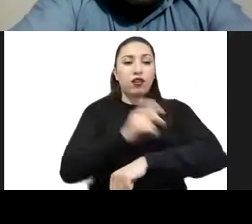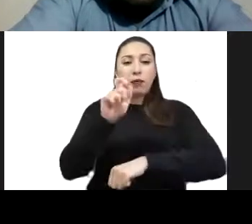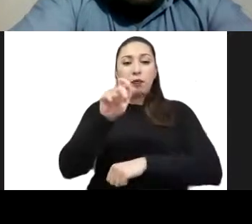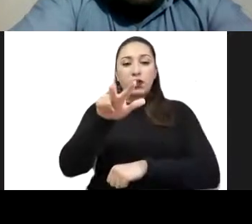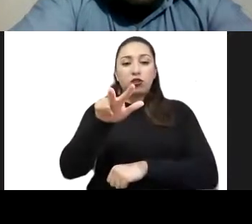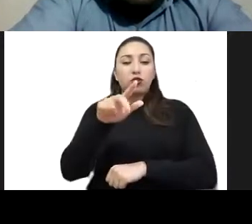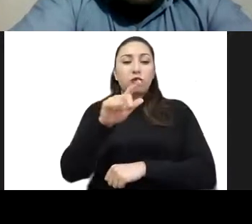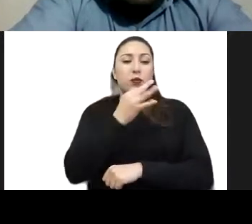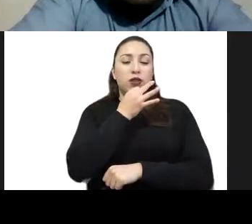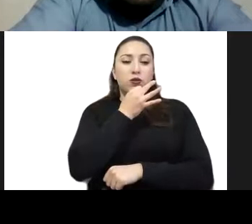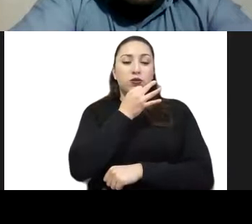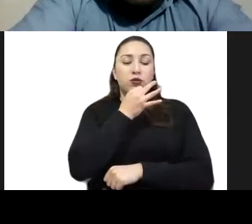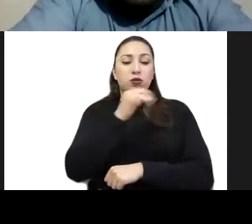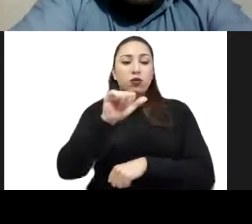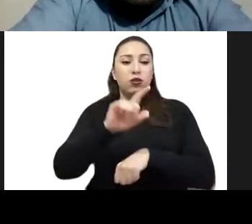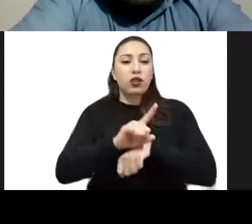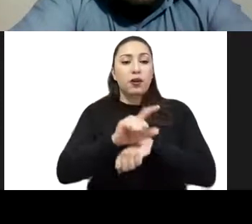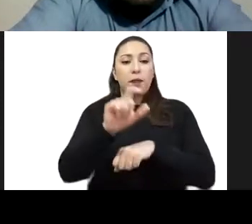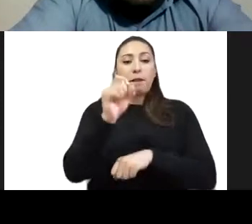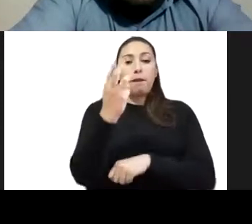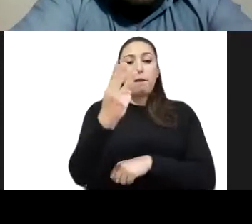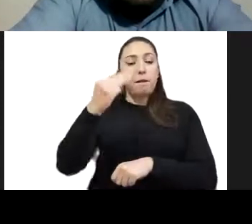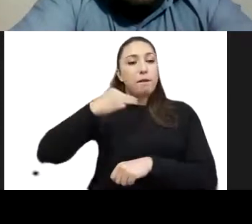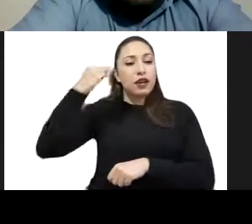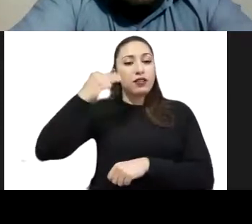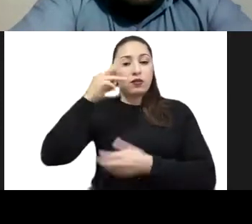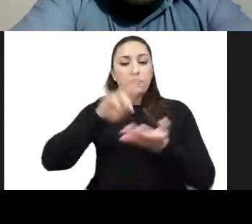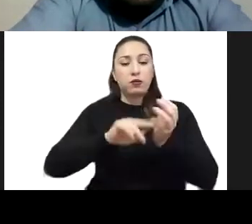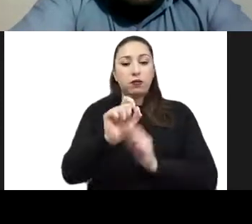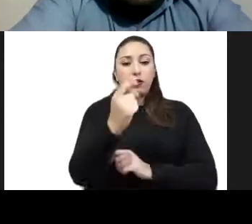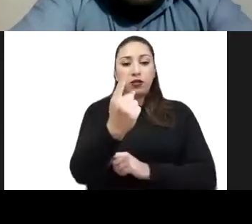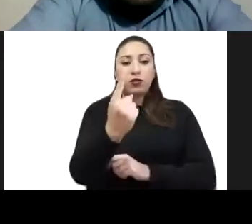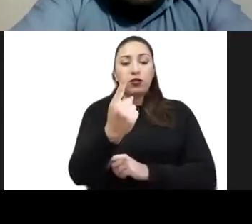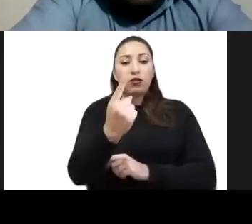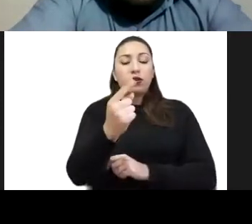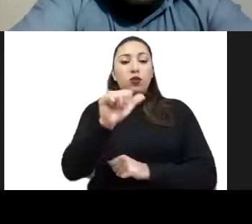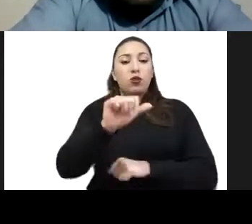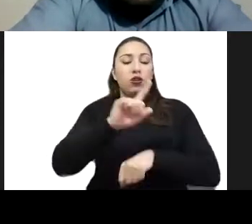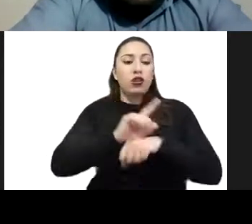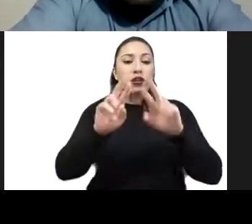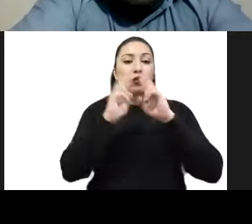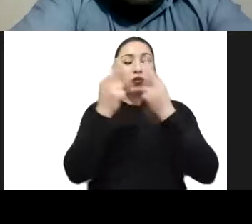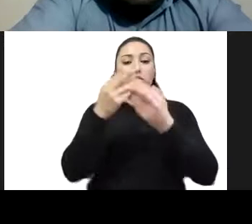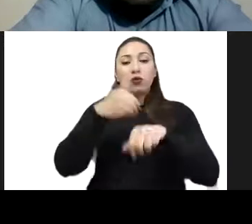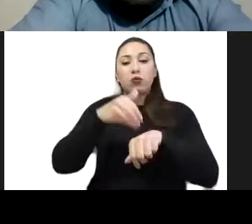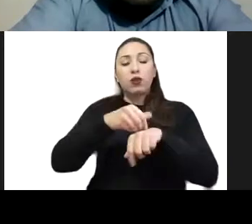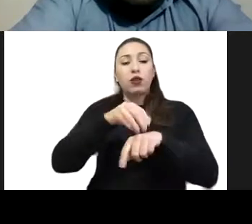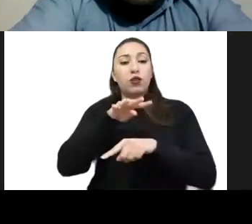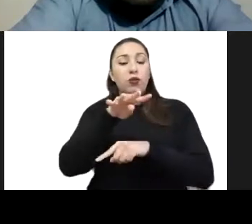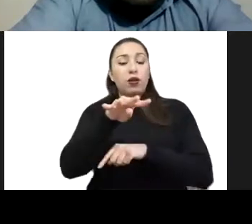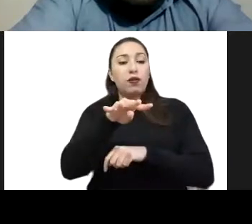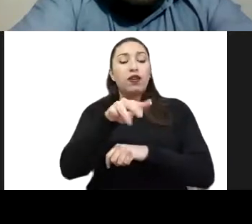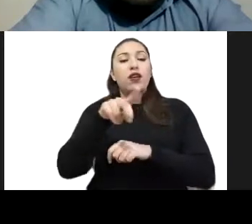13:28 del día 3 de marzo del 2021, se abre la 19ª sesión ordinaria de